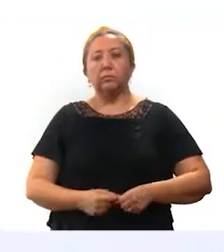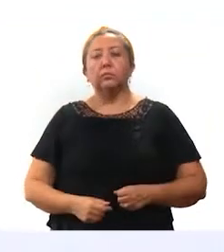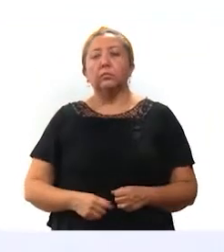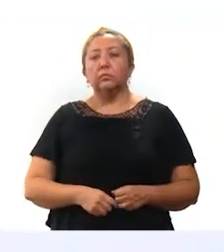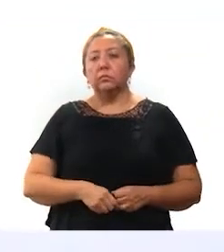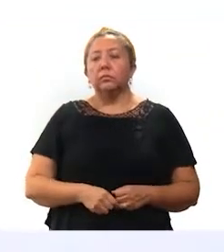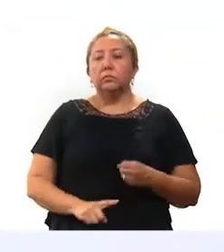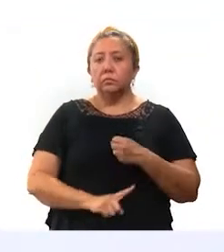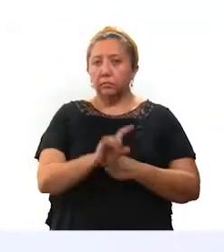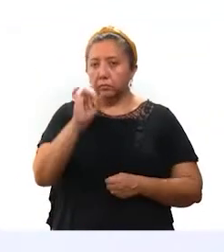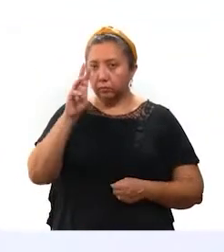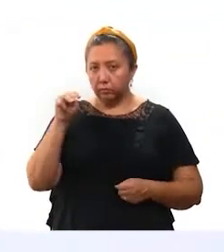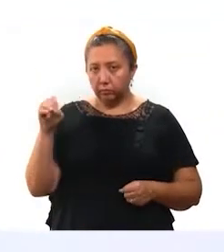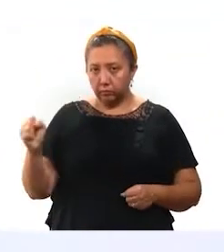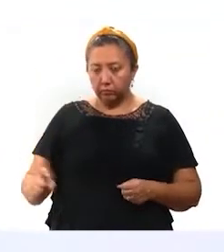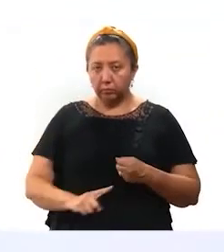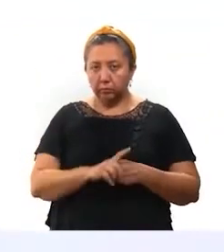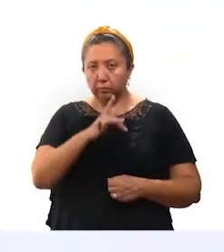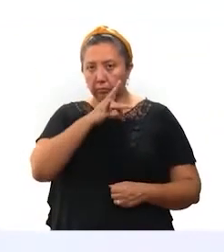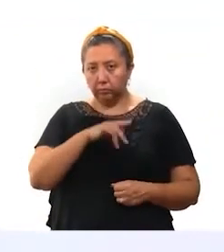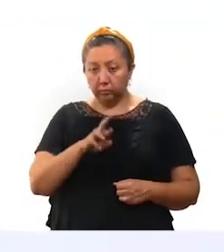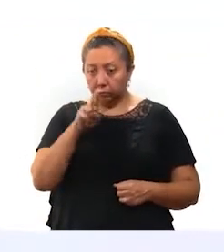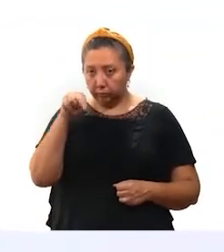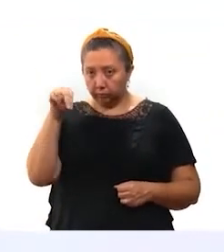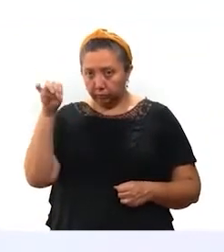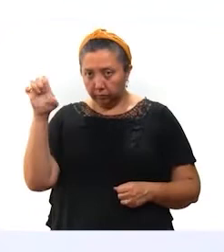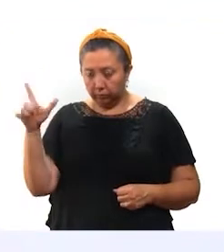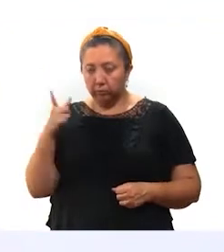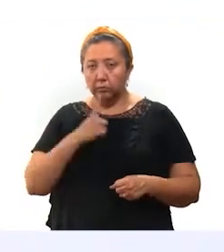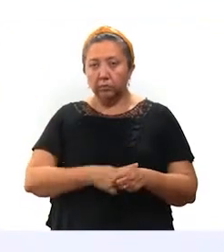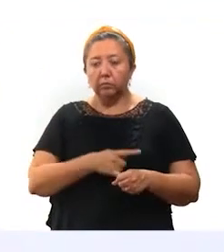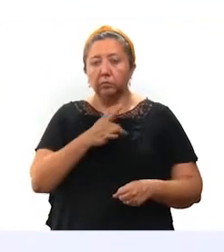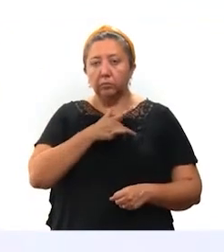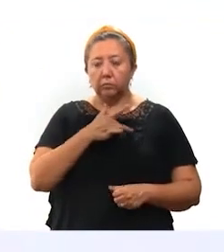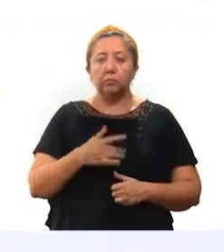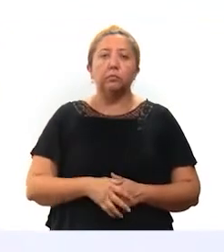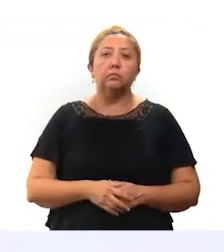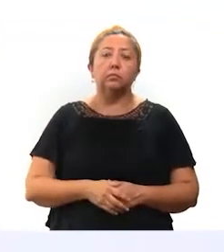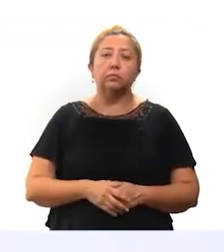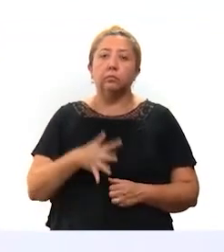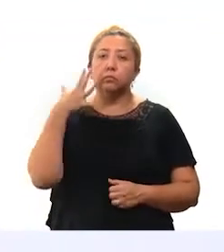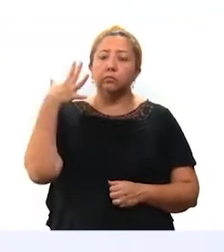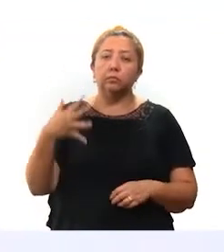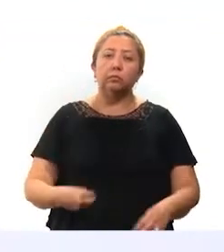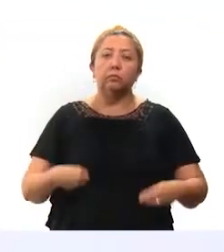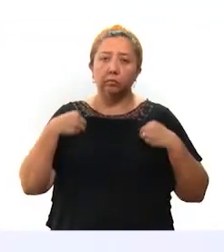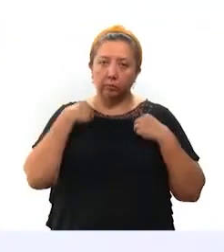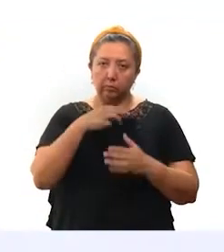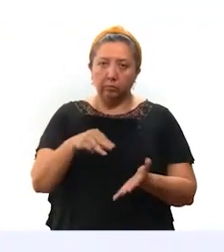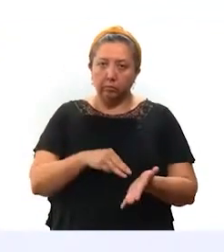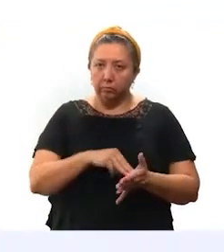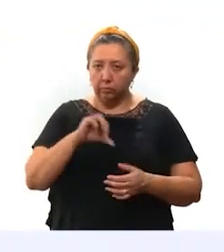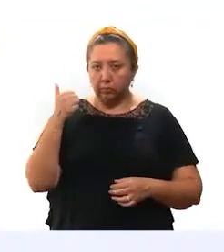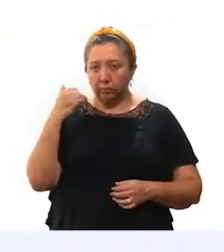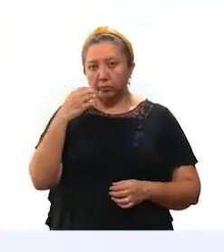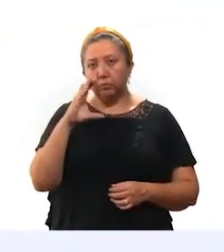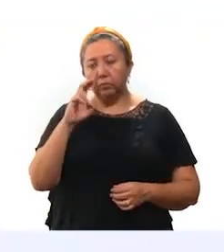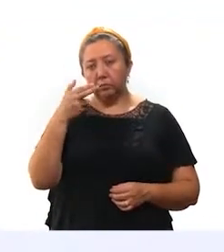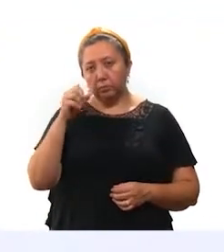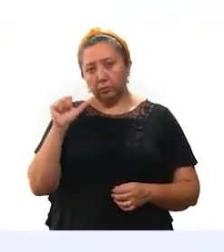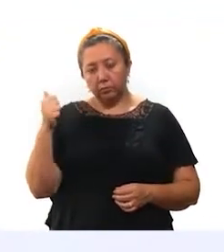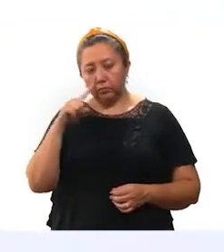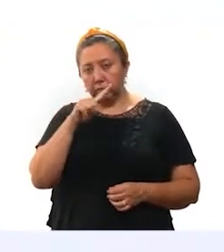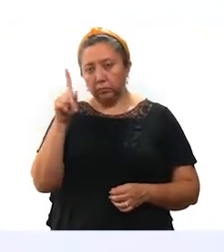arterial, inmunosupresión, insuficiencia renal crónica y enfermedad cardiovascular. 5 residen en Mérida, 1 en Chumayel,